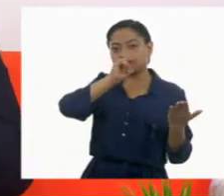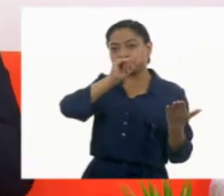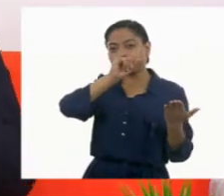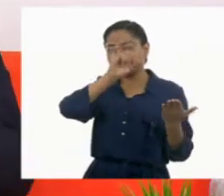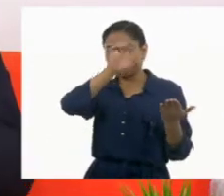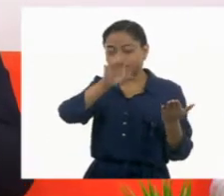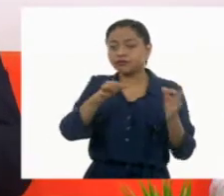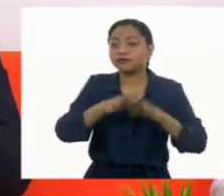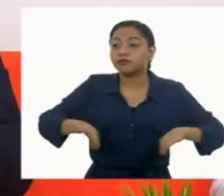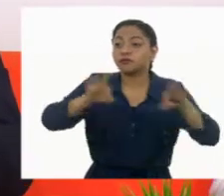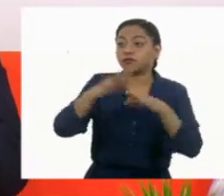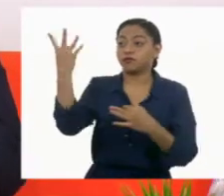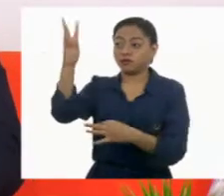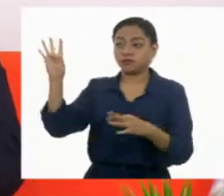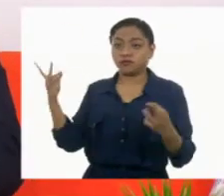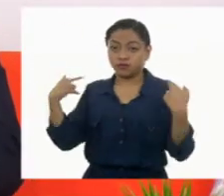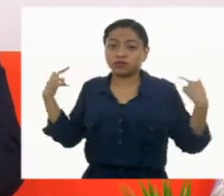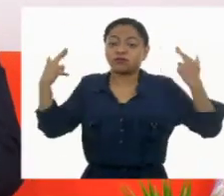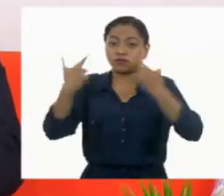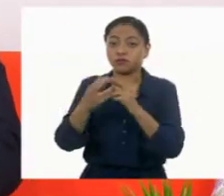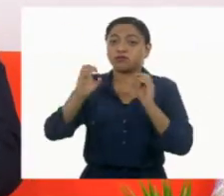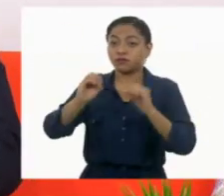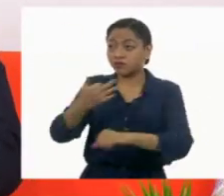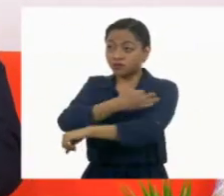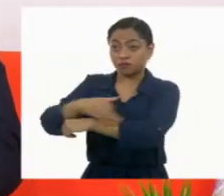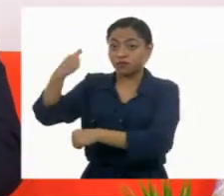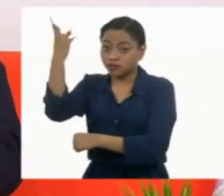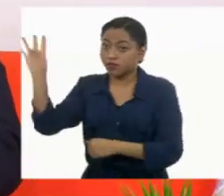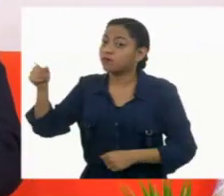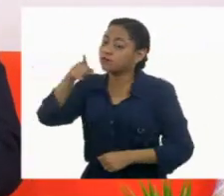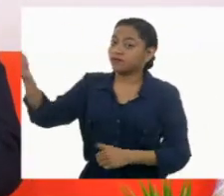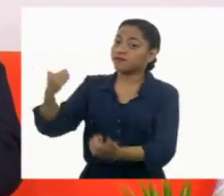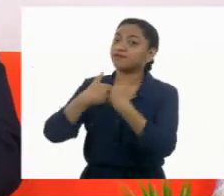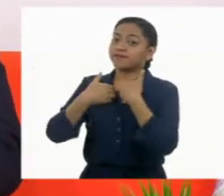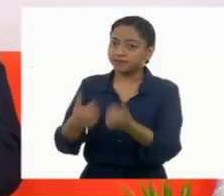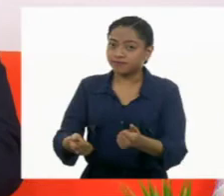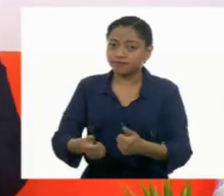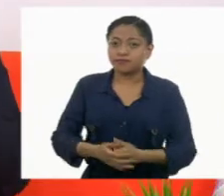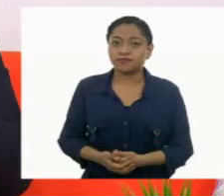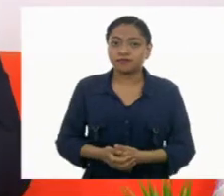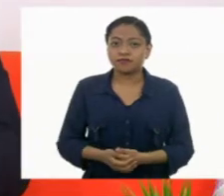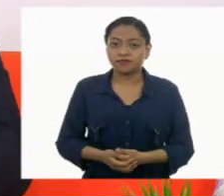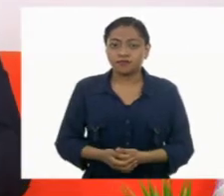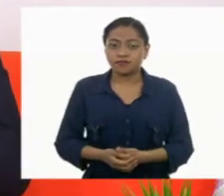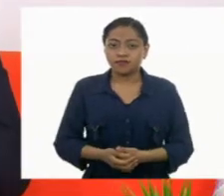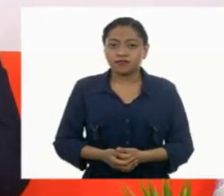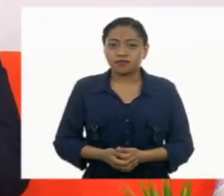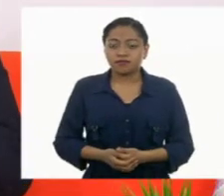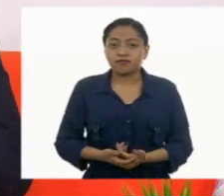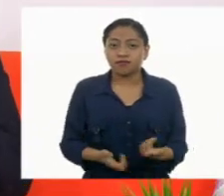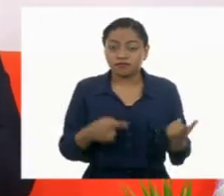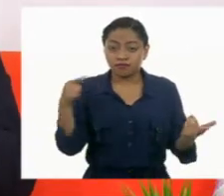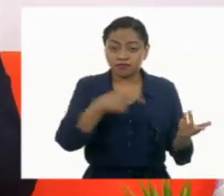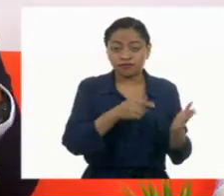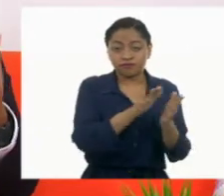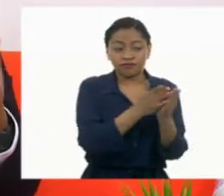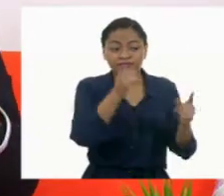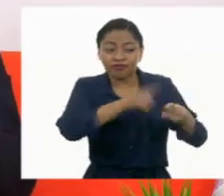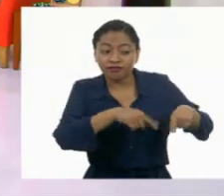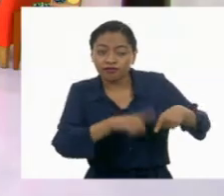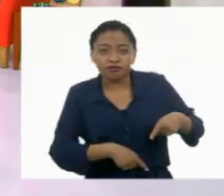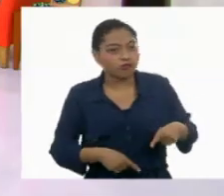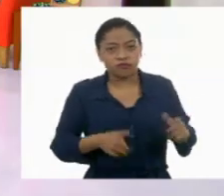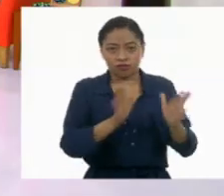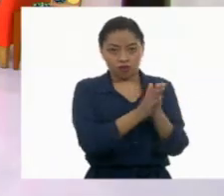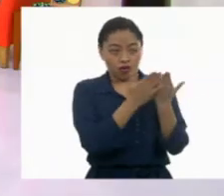importante que tanto docentes como familias sepan que no hay omisión de contenidos. Todos los contenidos que tiene el